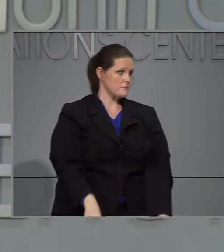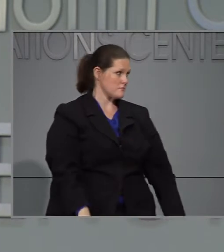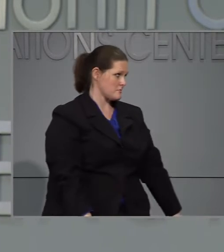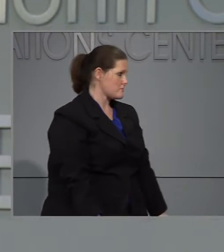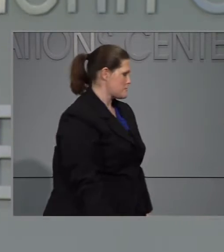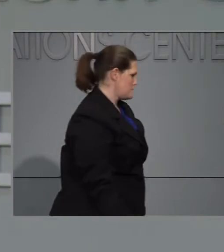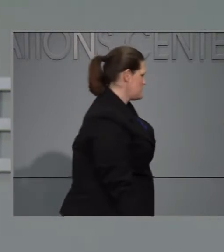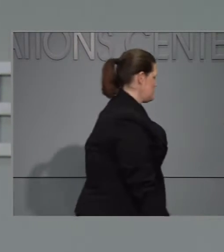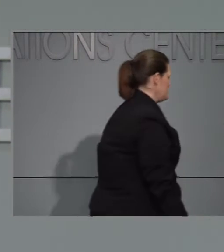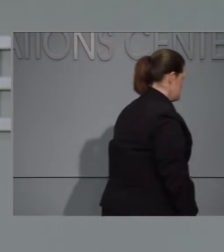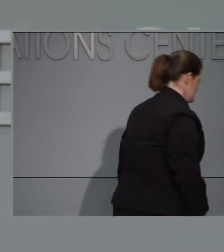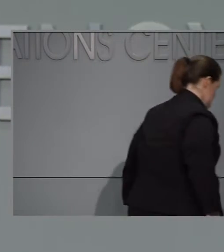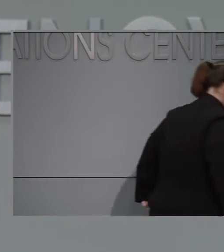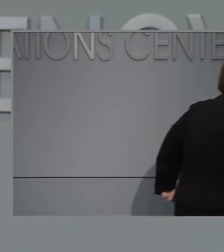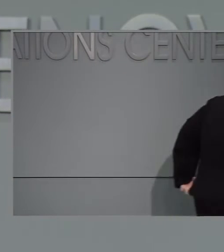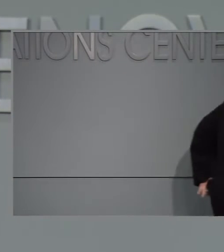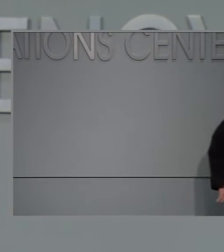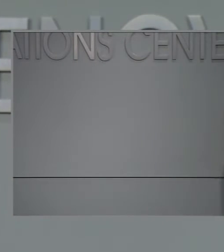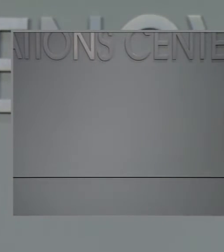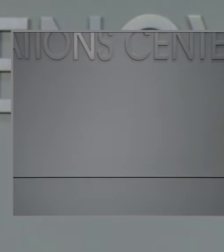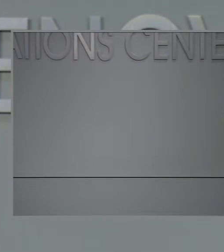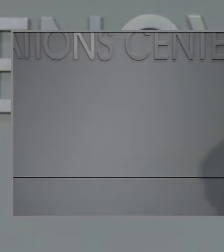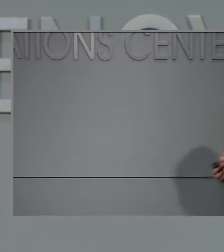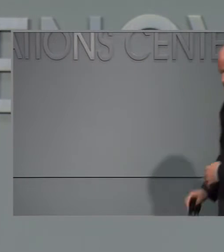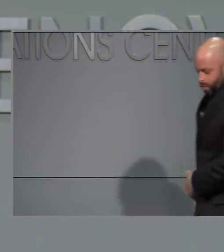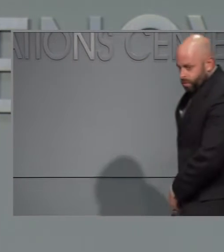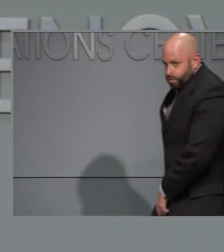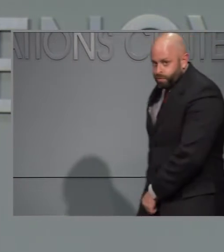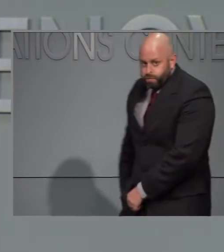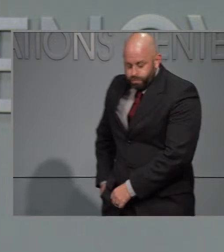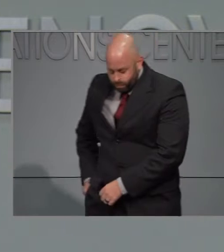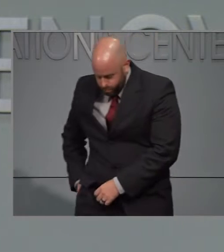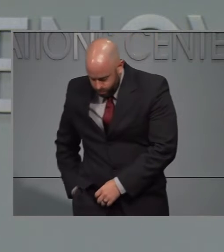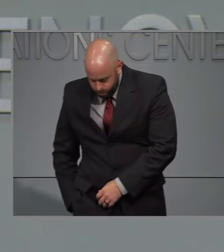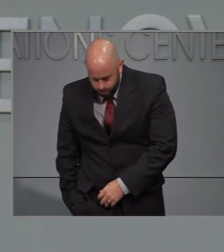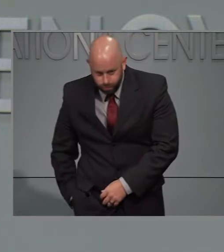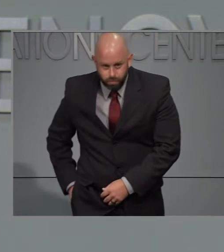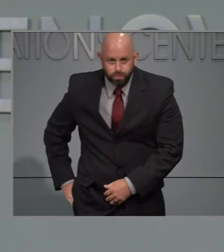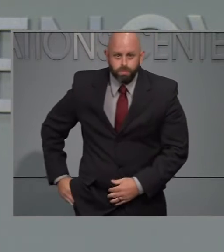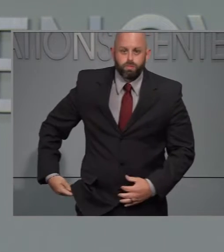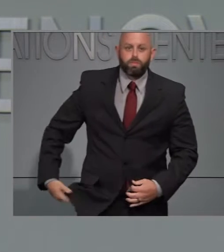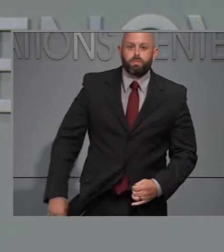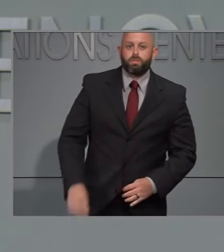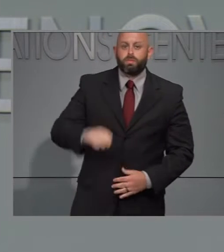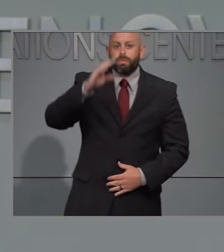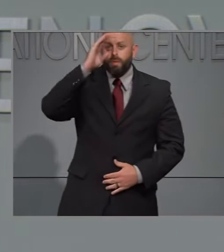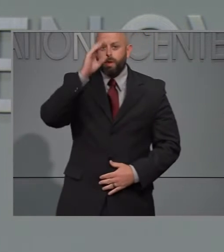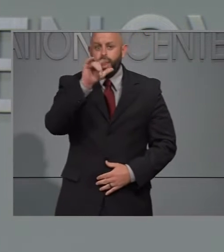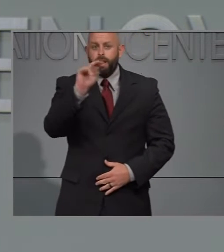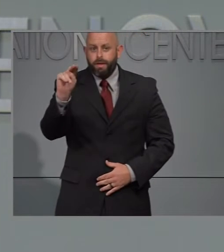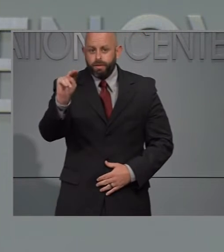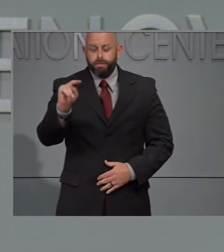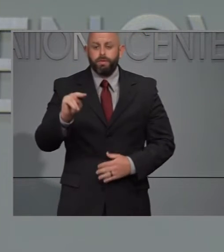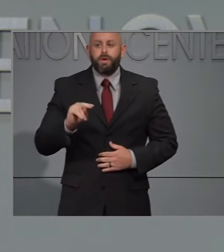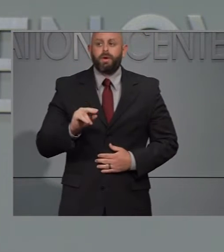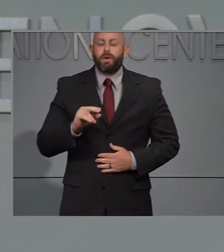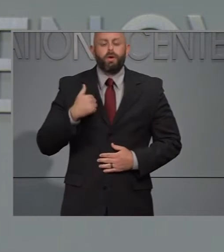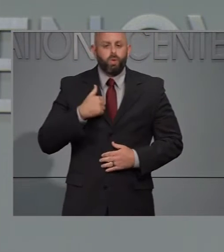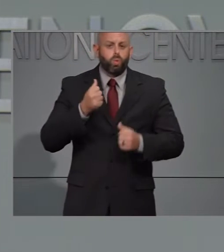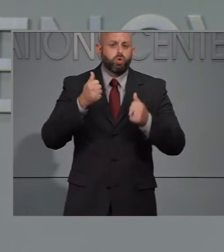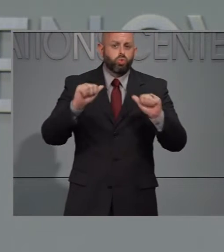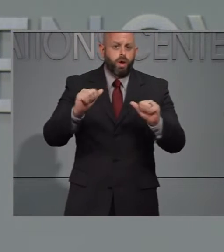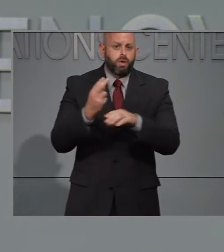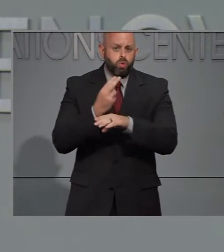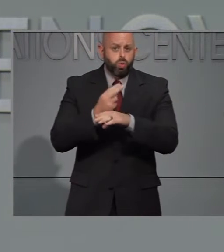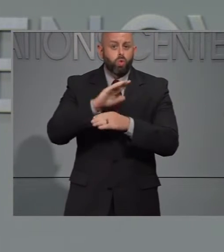Hola, Len. Lo único que yo añadiría sería de que yo creo que estas acciones demuestran cómo estamos tratando de utilizar nuestros